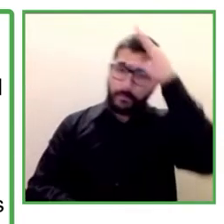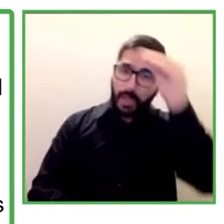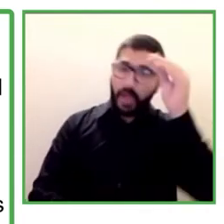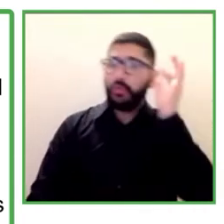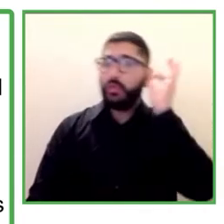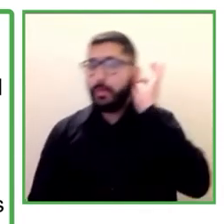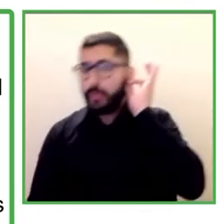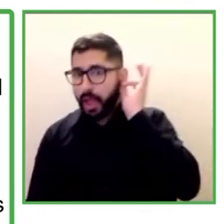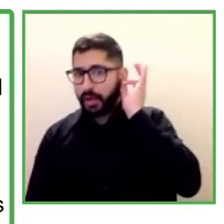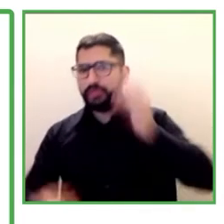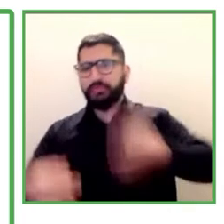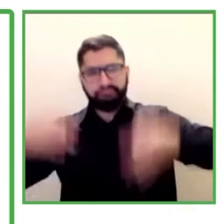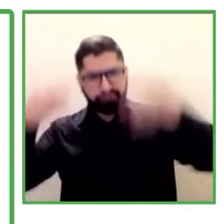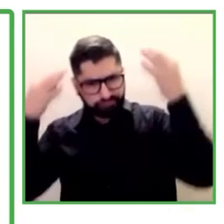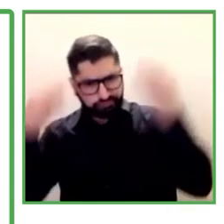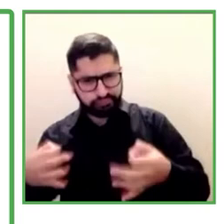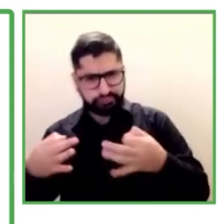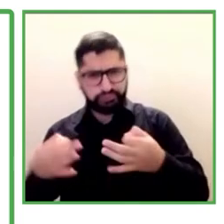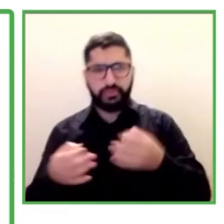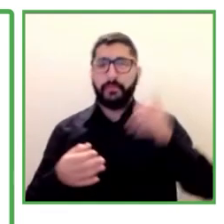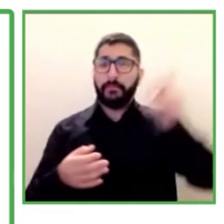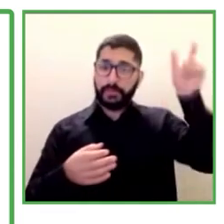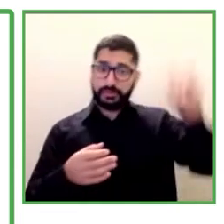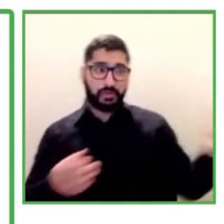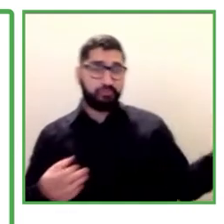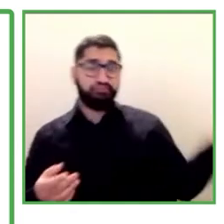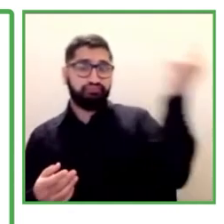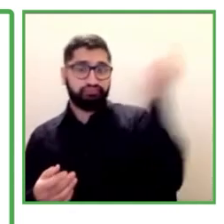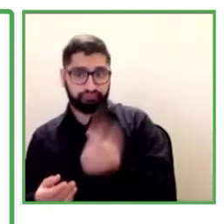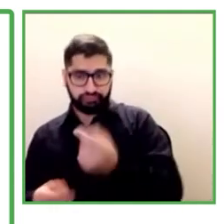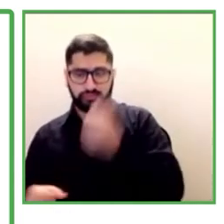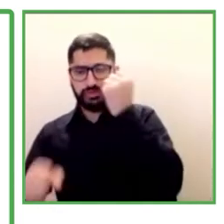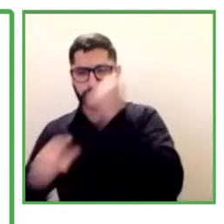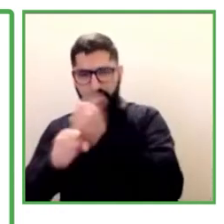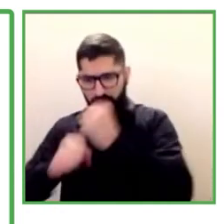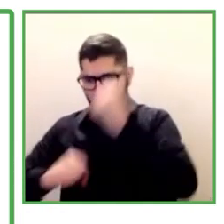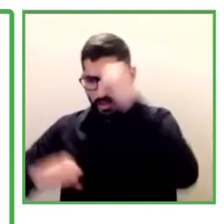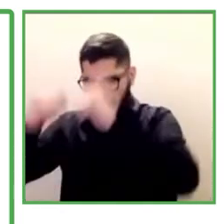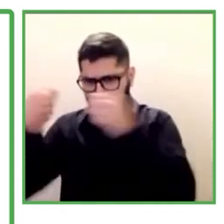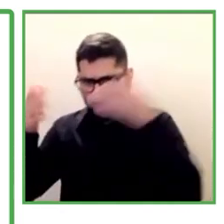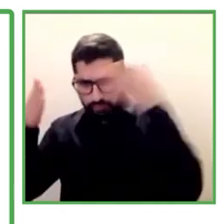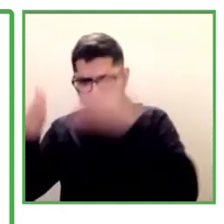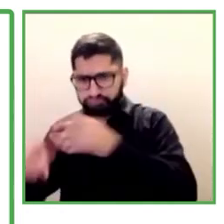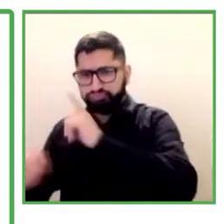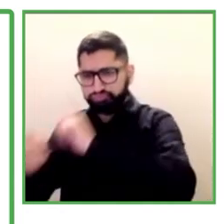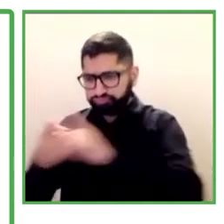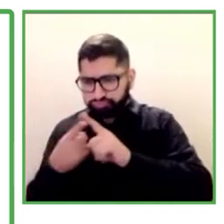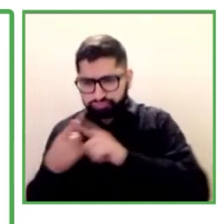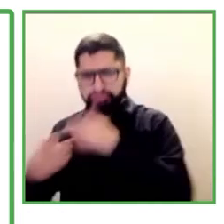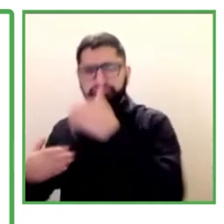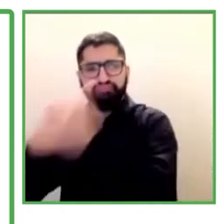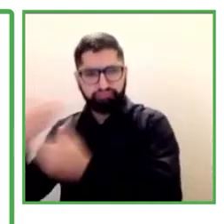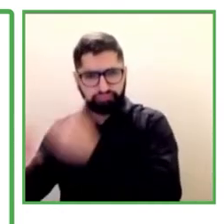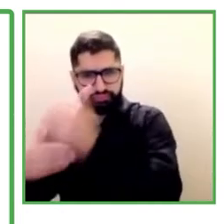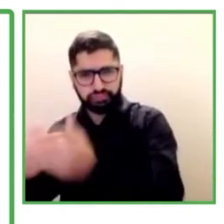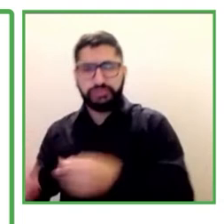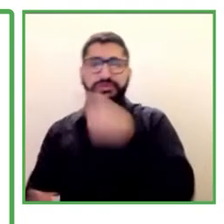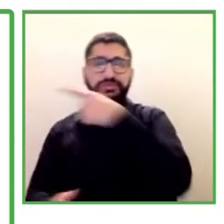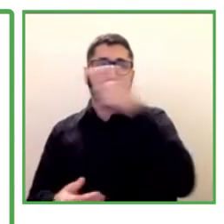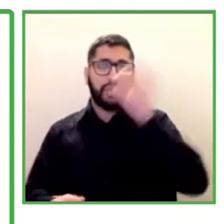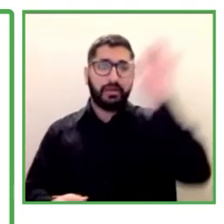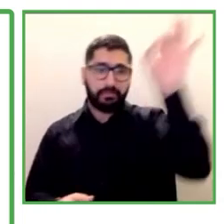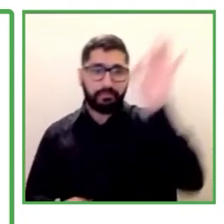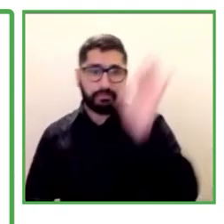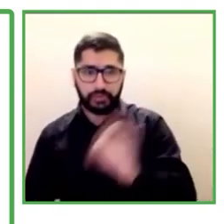plena participación social y laboral. Es por ello que hace más de una década hemos desarrollado un modelo de atención integral